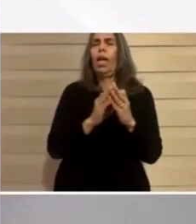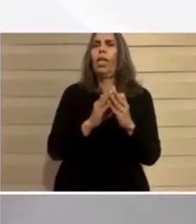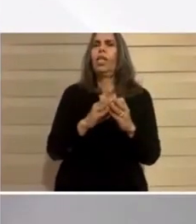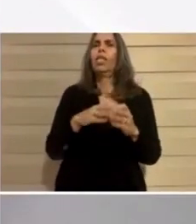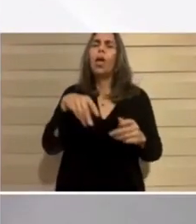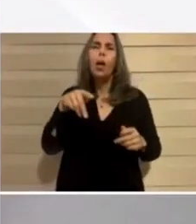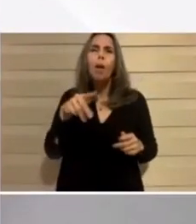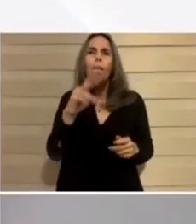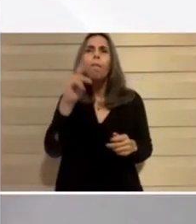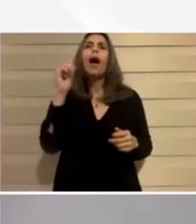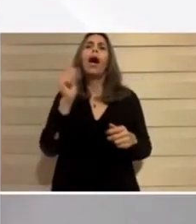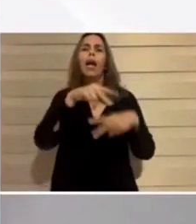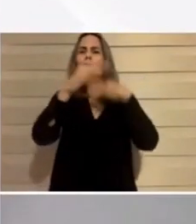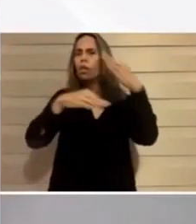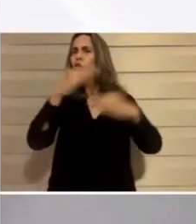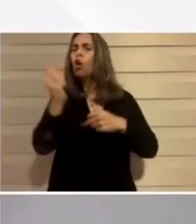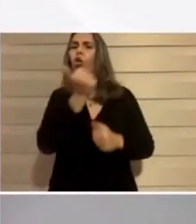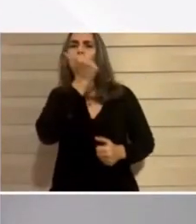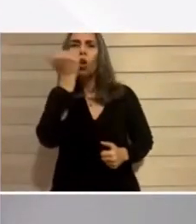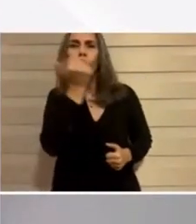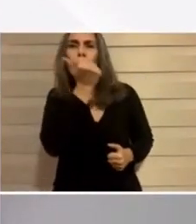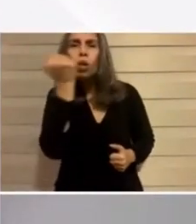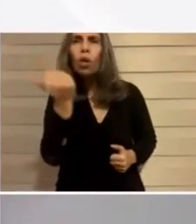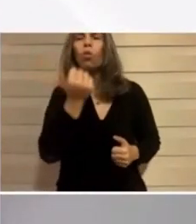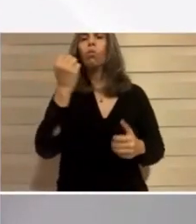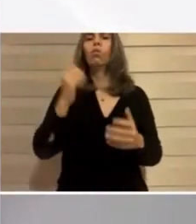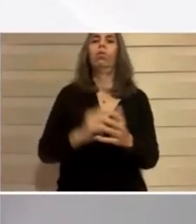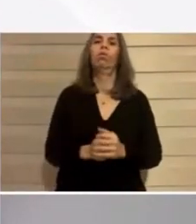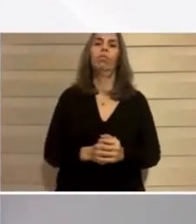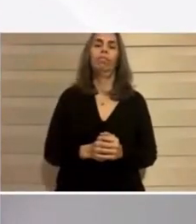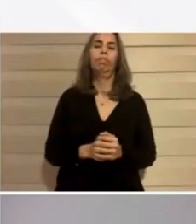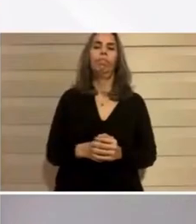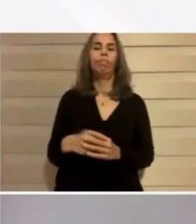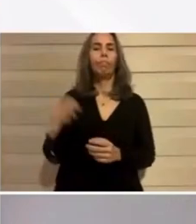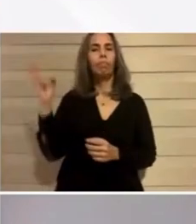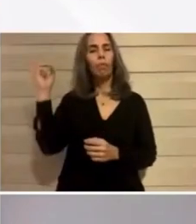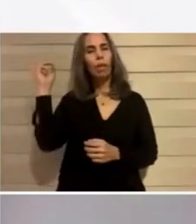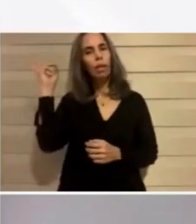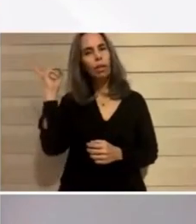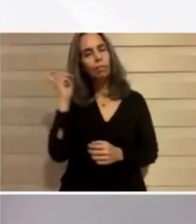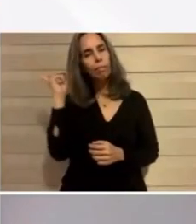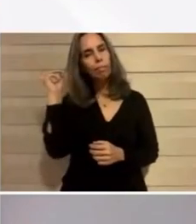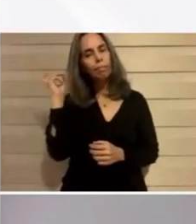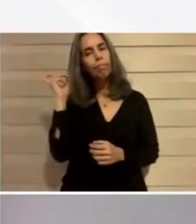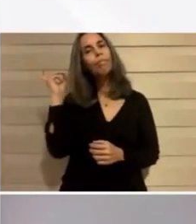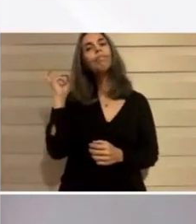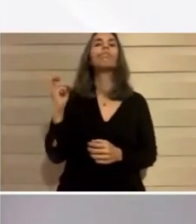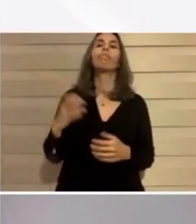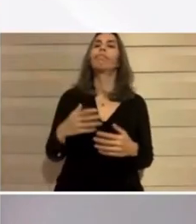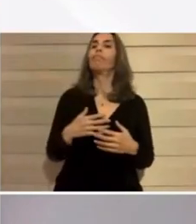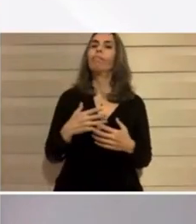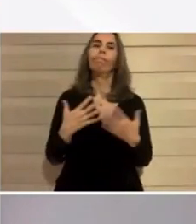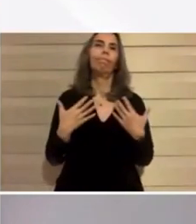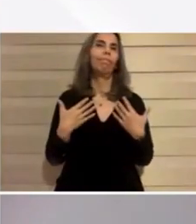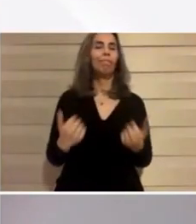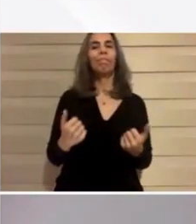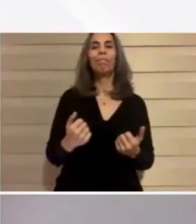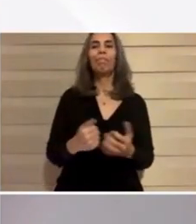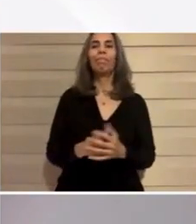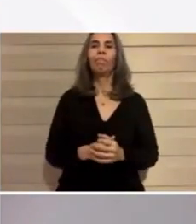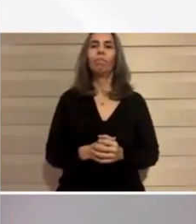Muchas gracias por esa introducción y muchas felicidades en todo lo que has logrado con el dibujo y con la música, porque eso suena